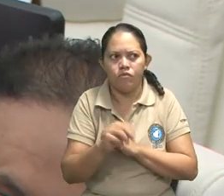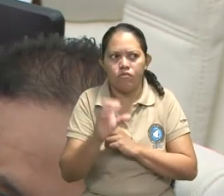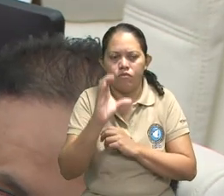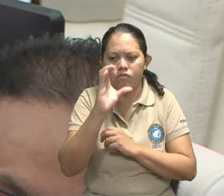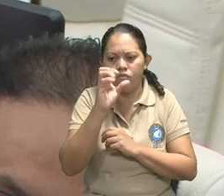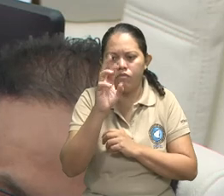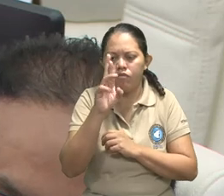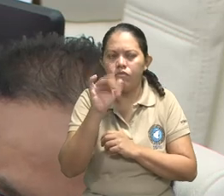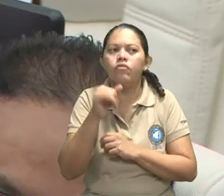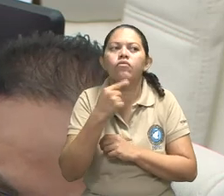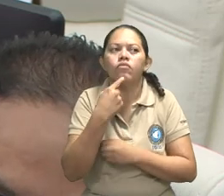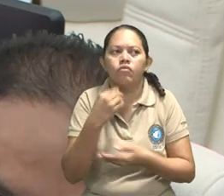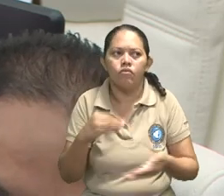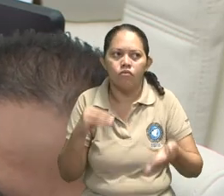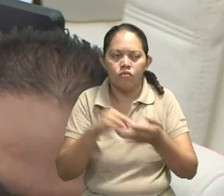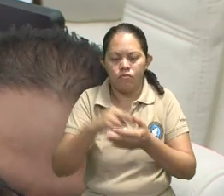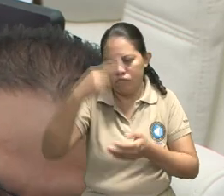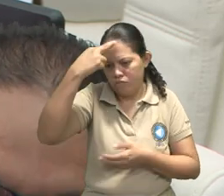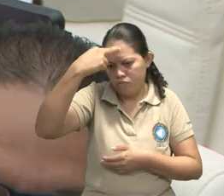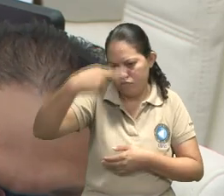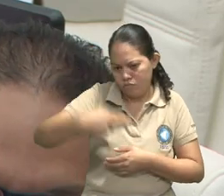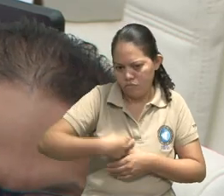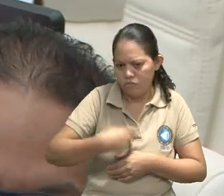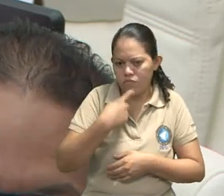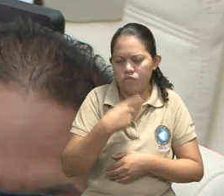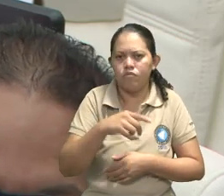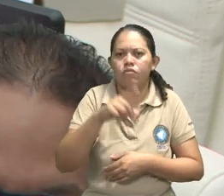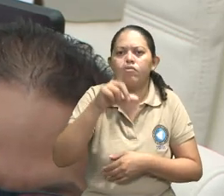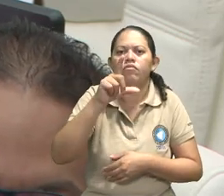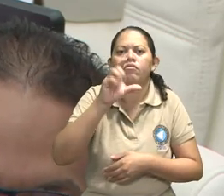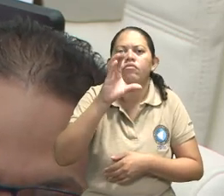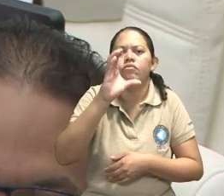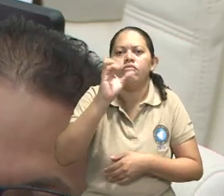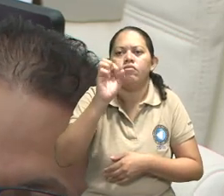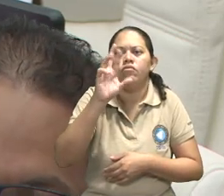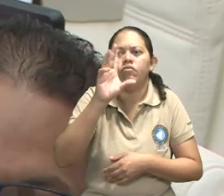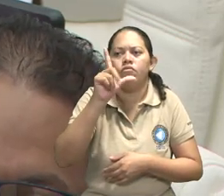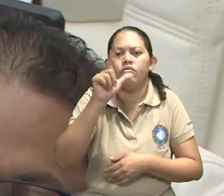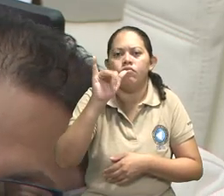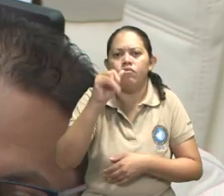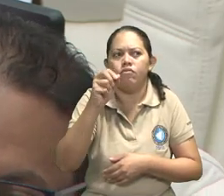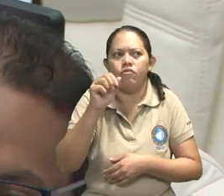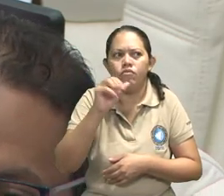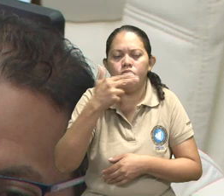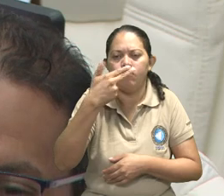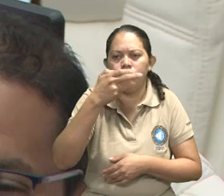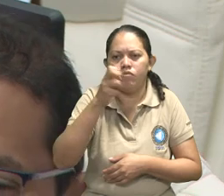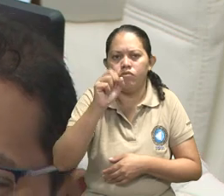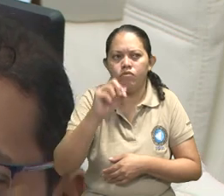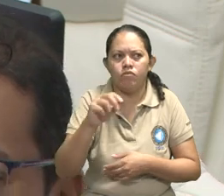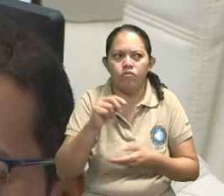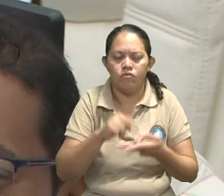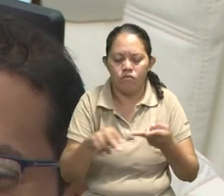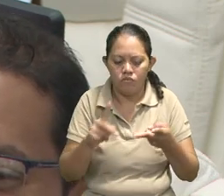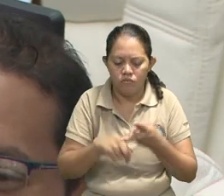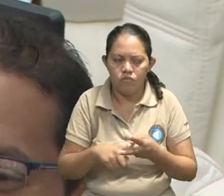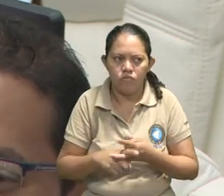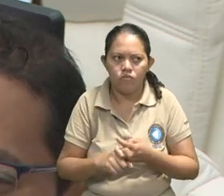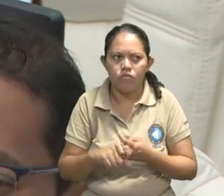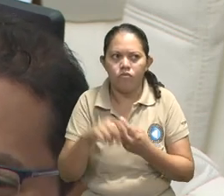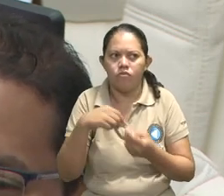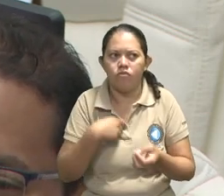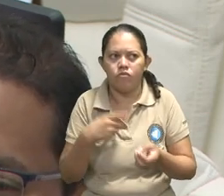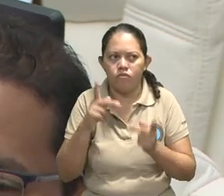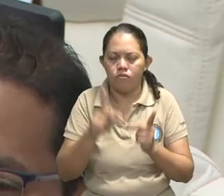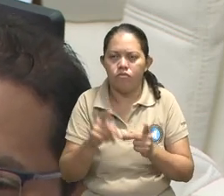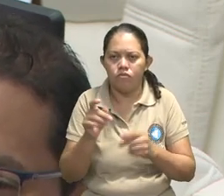Correos, quien delegó en los compañeros licenciada Celia Margarita Reyes Ochoa, de la Dirección de Titulación y